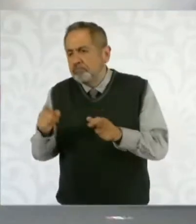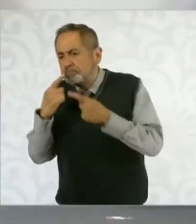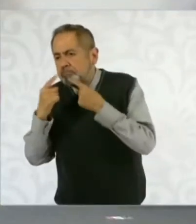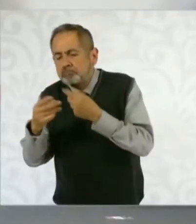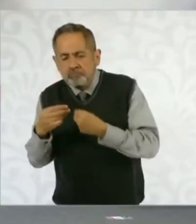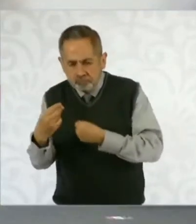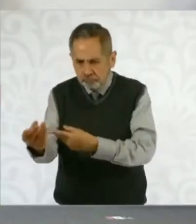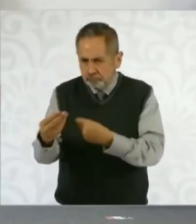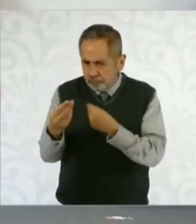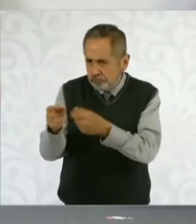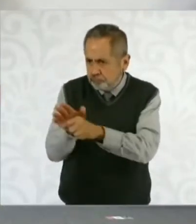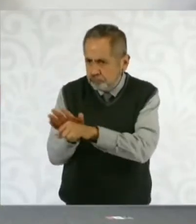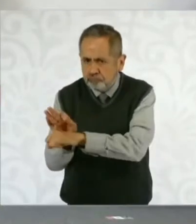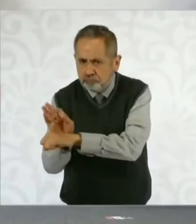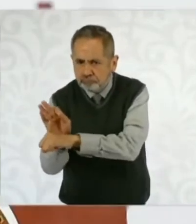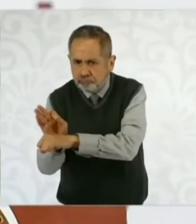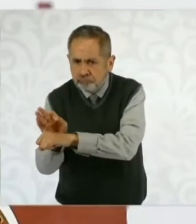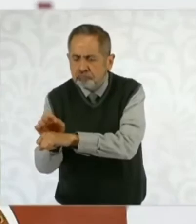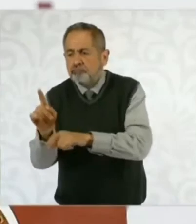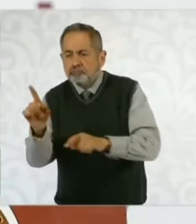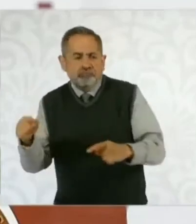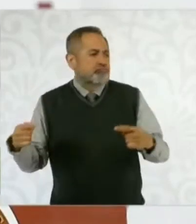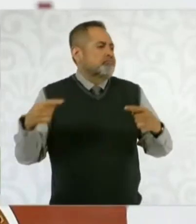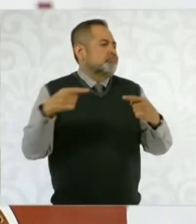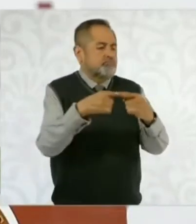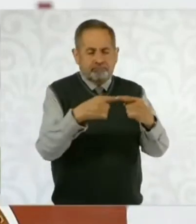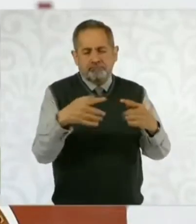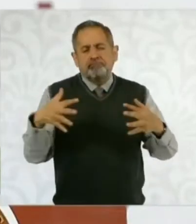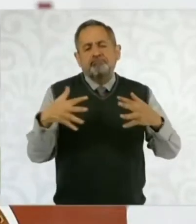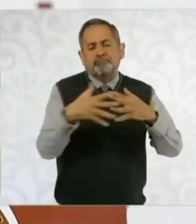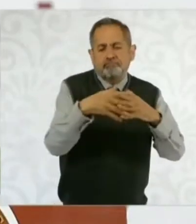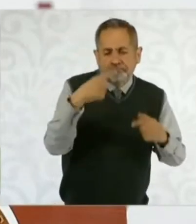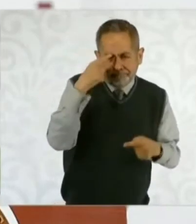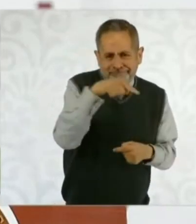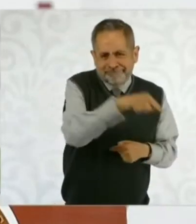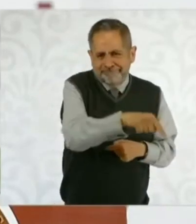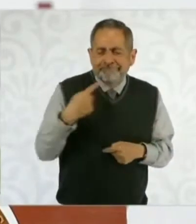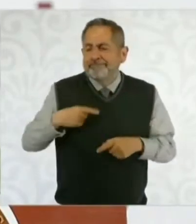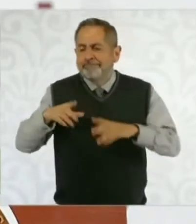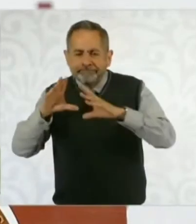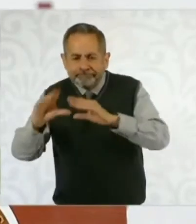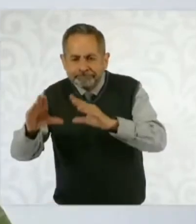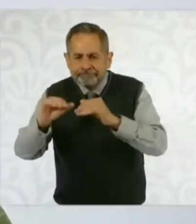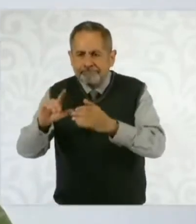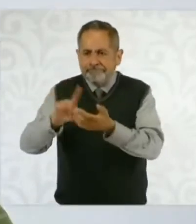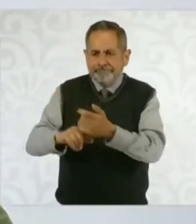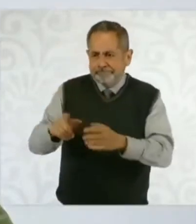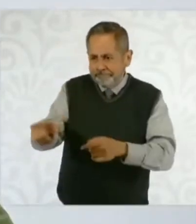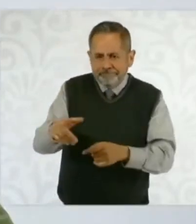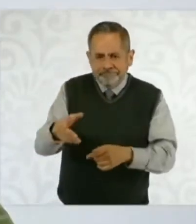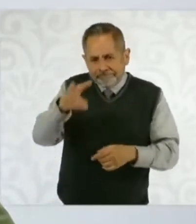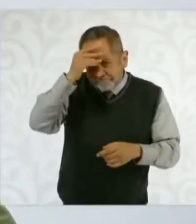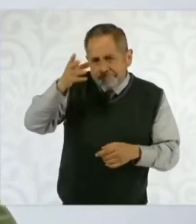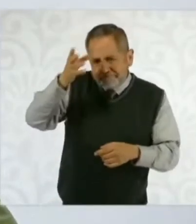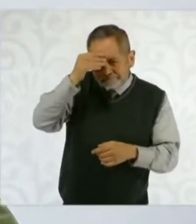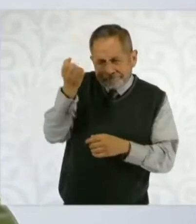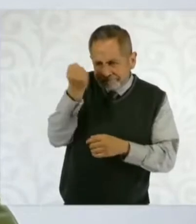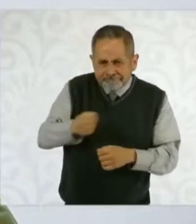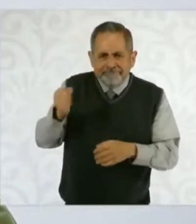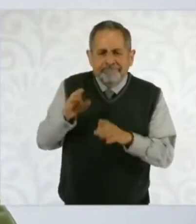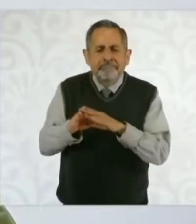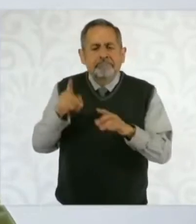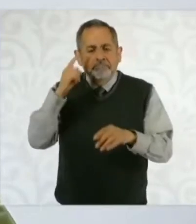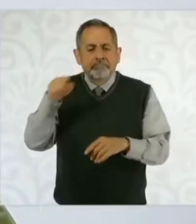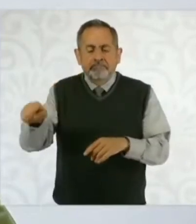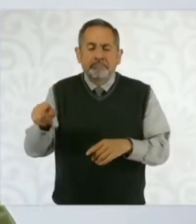proporcionarle todos los medios, los recursos, pues para que puedan actuar. Su capacitación, su adiestramiento va encaminado también